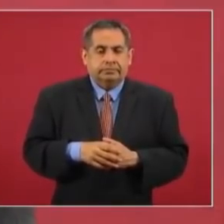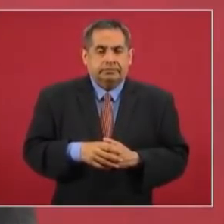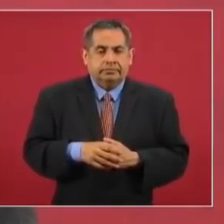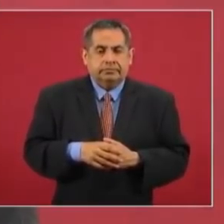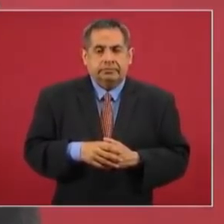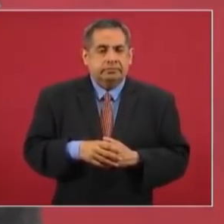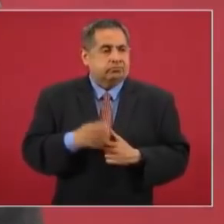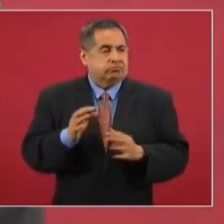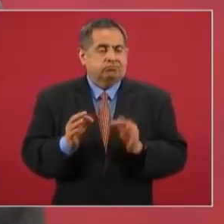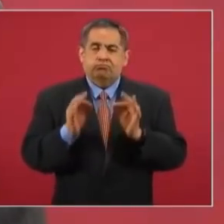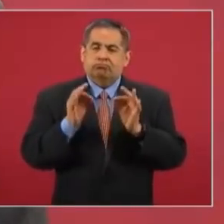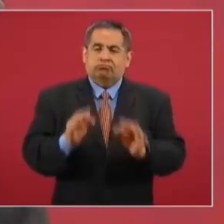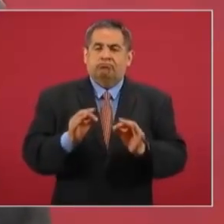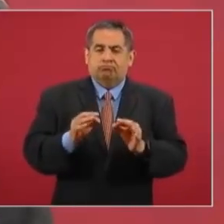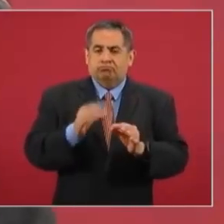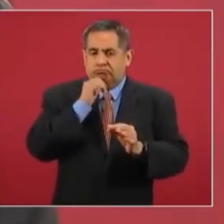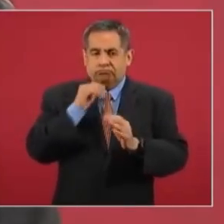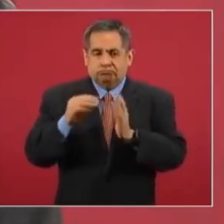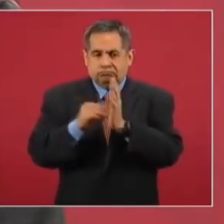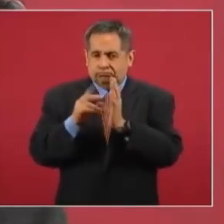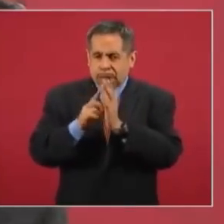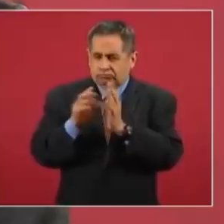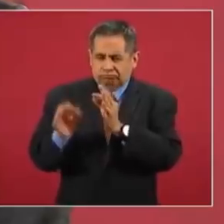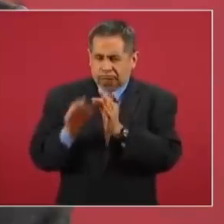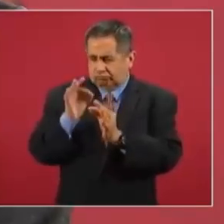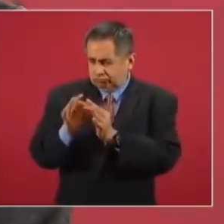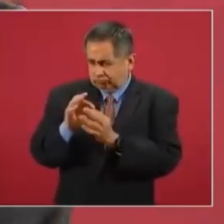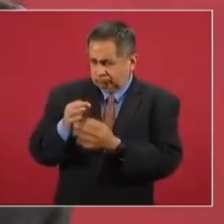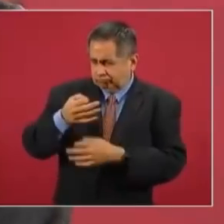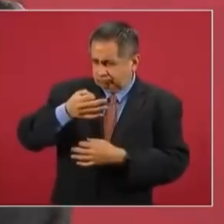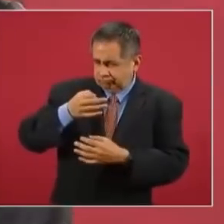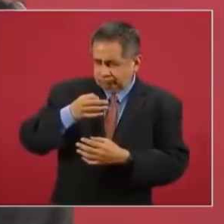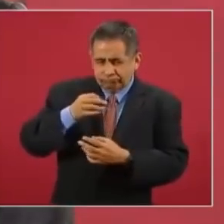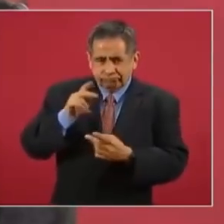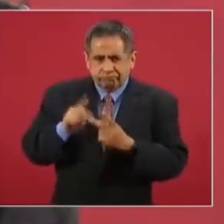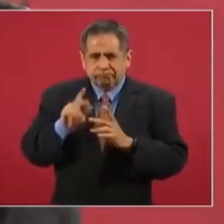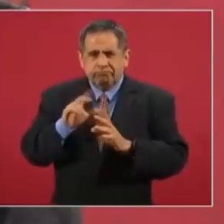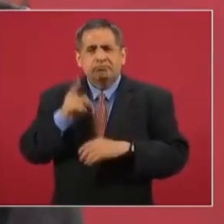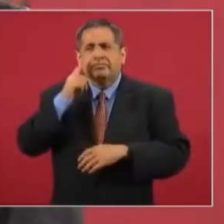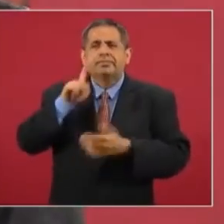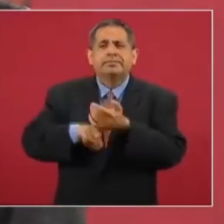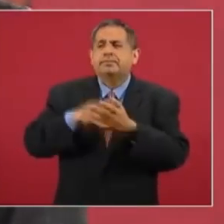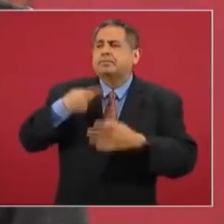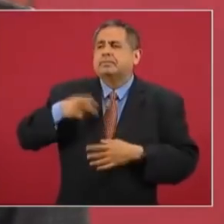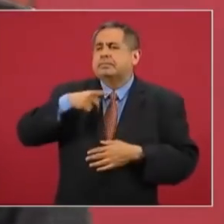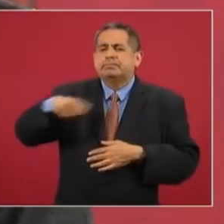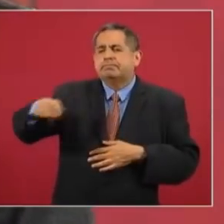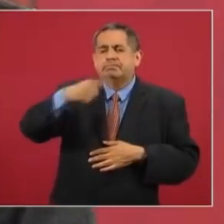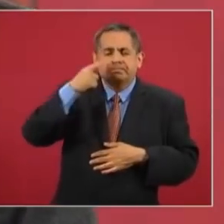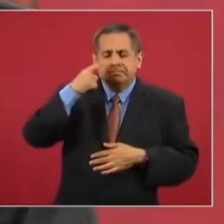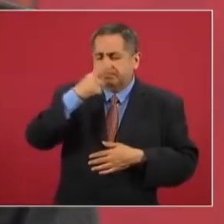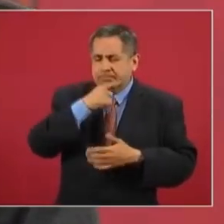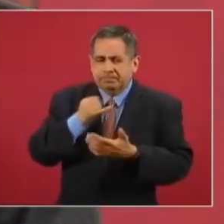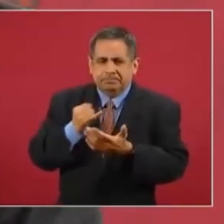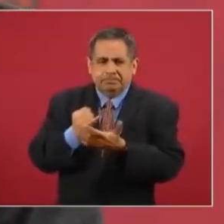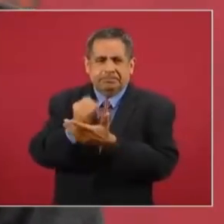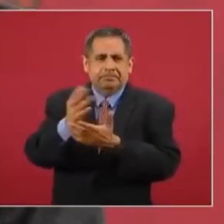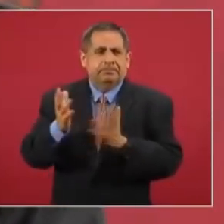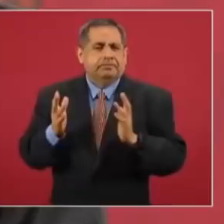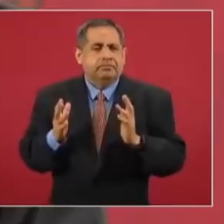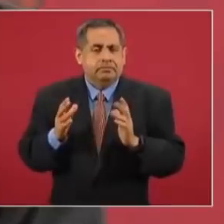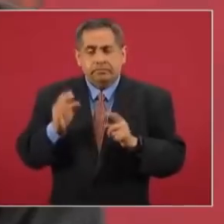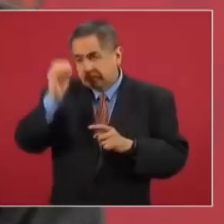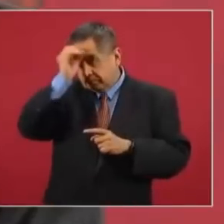no es perfecto el método, pero eso es la gente, es la